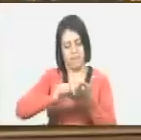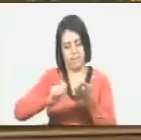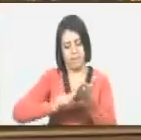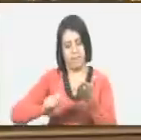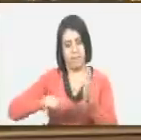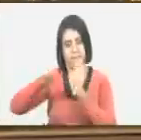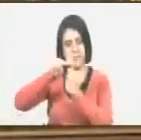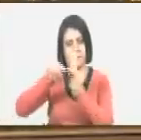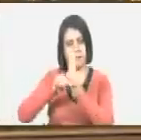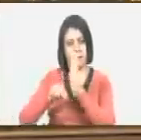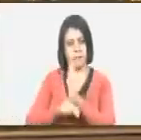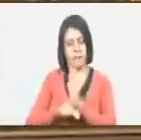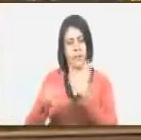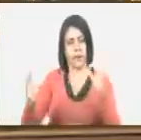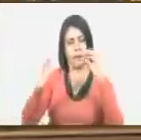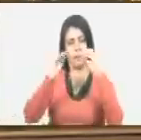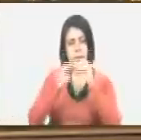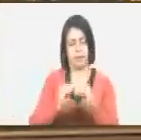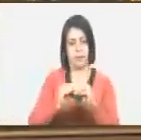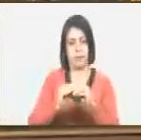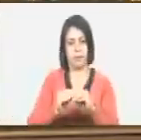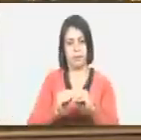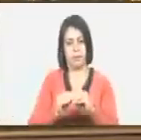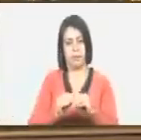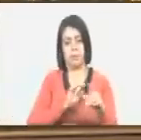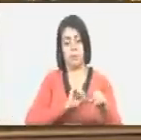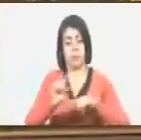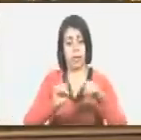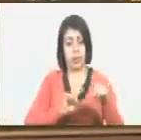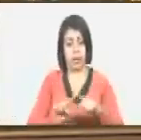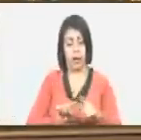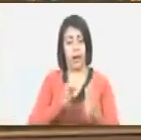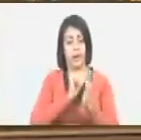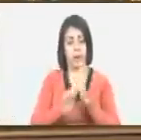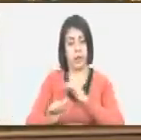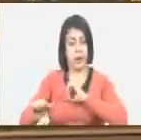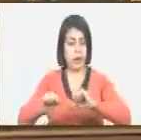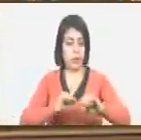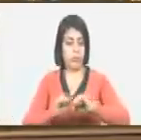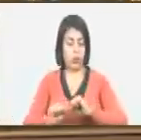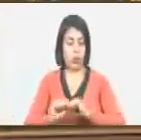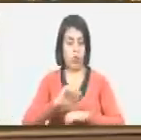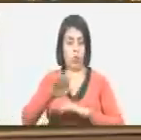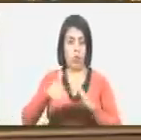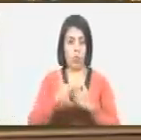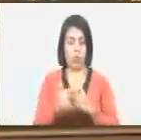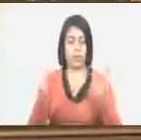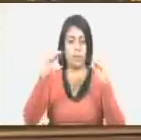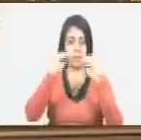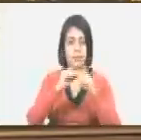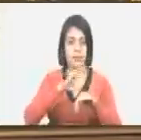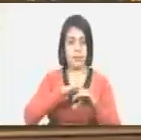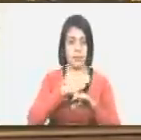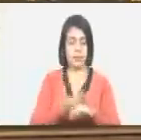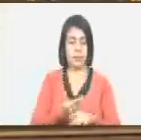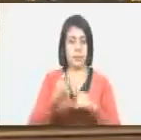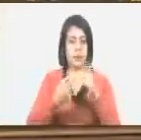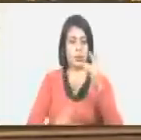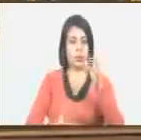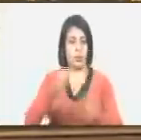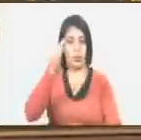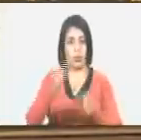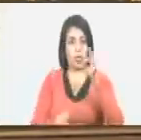las medidas adoptadas y ordenará el archivo definitivo de las actuaciones con efecto de cosa